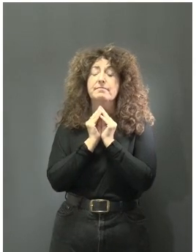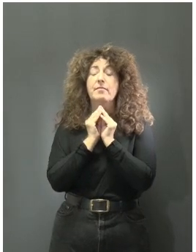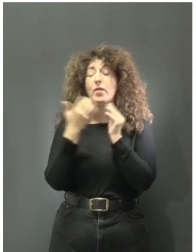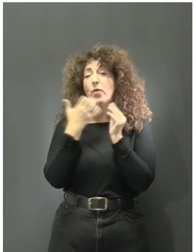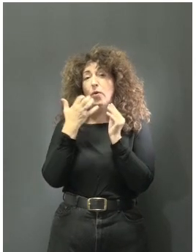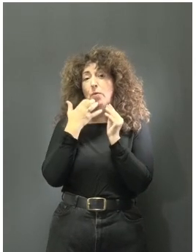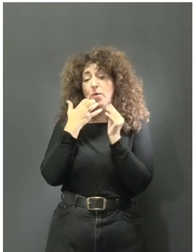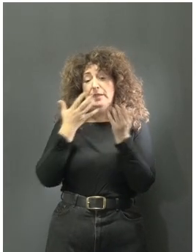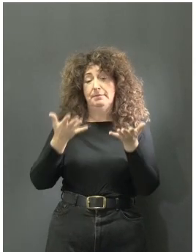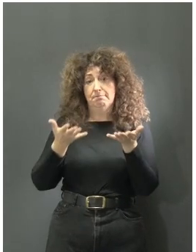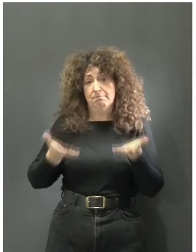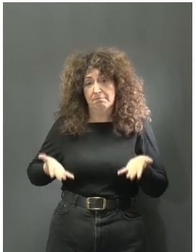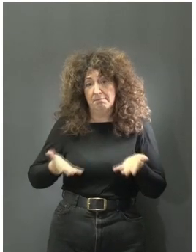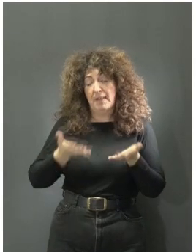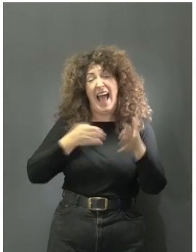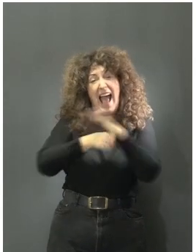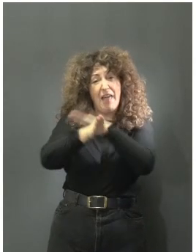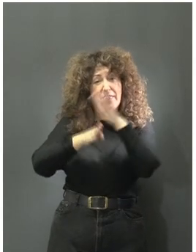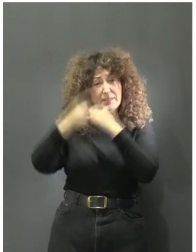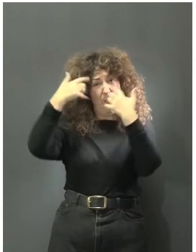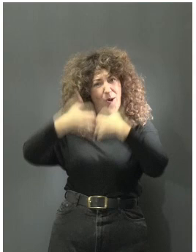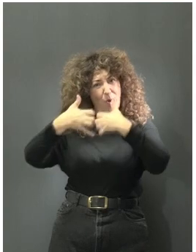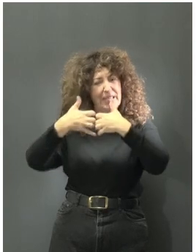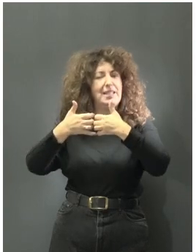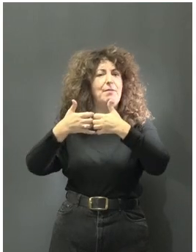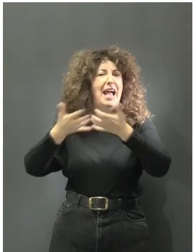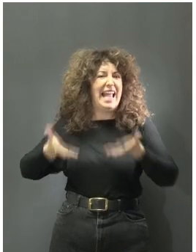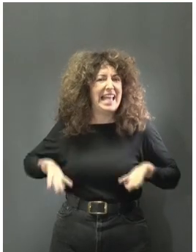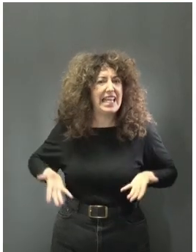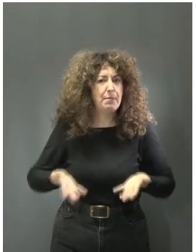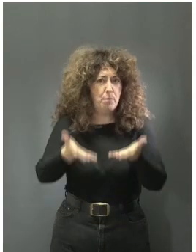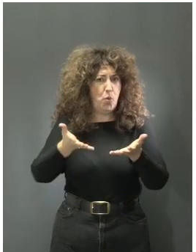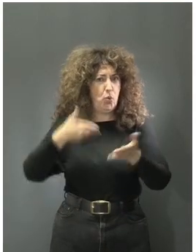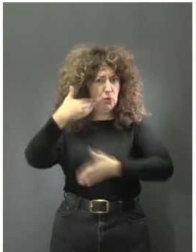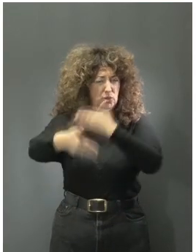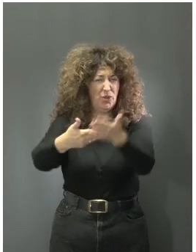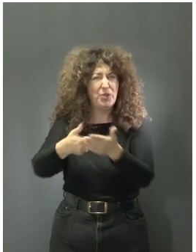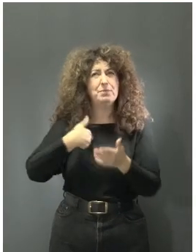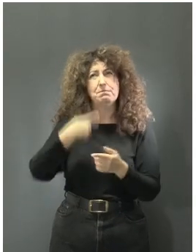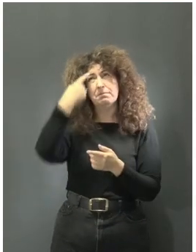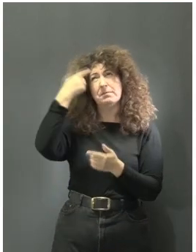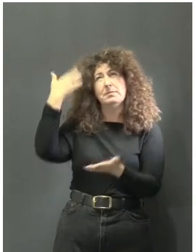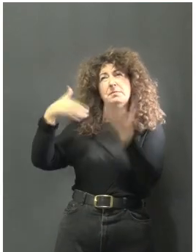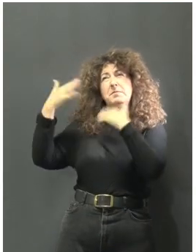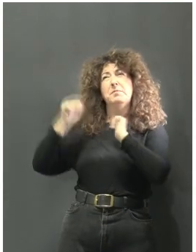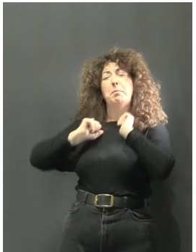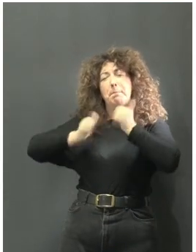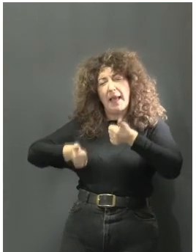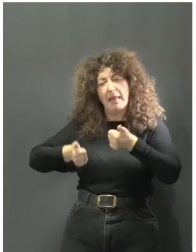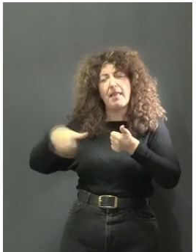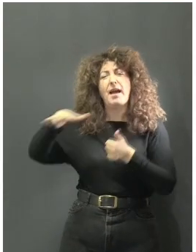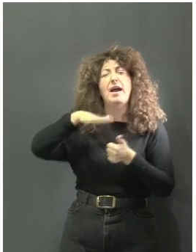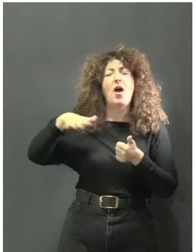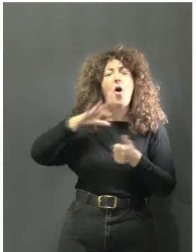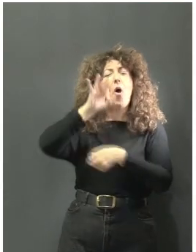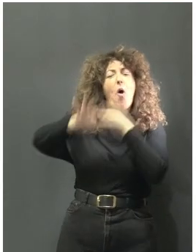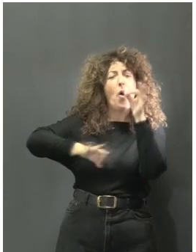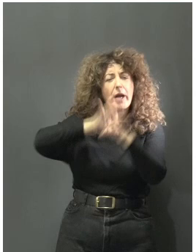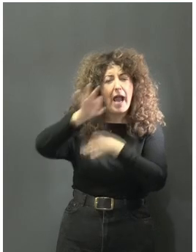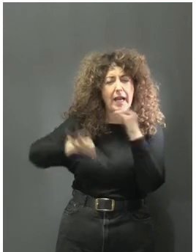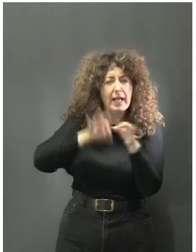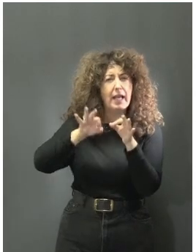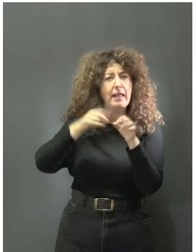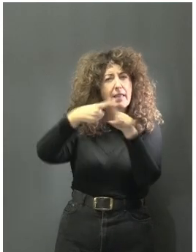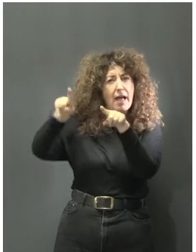impulso de la accesibilidad cognitiva, ¿no? Yo sí tengo que pensar en cuando empezamos desde las organizaciones a